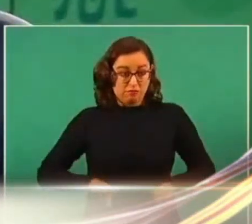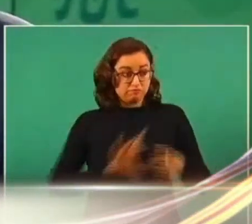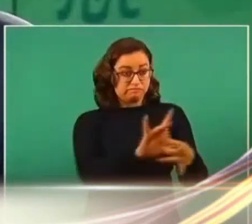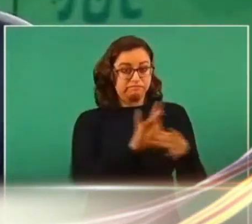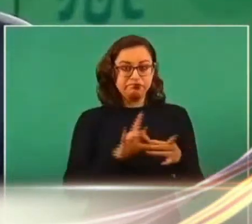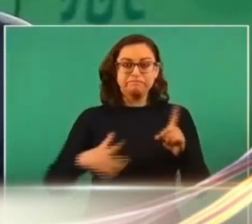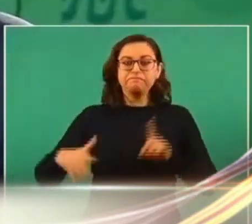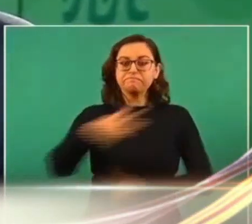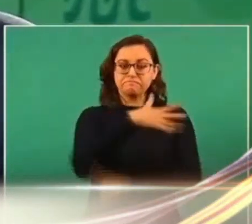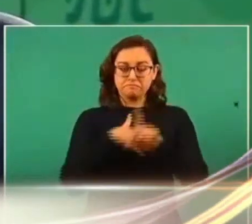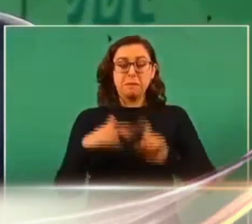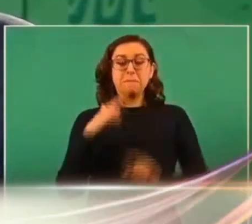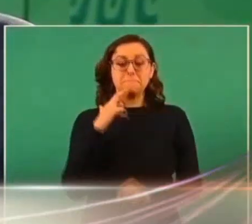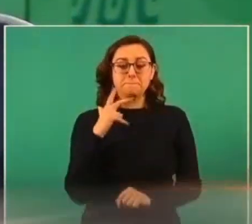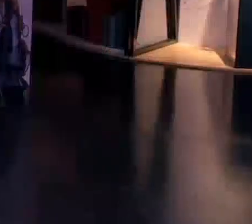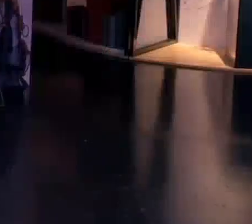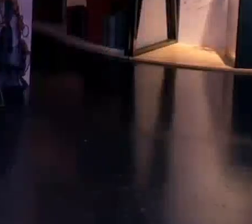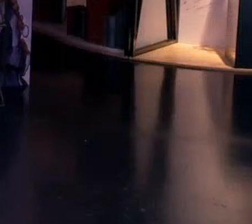sociedad mejor.